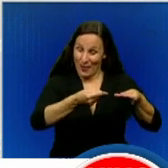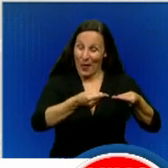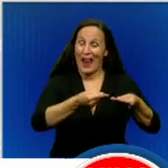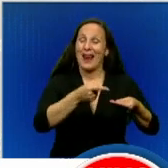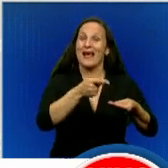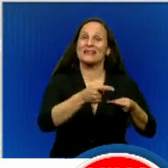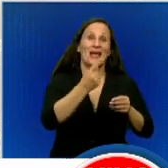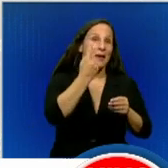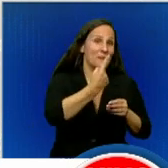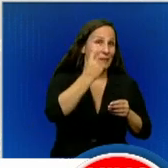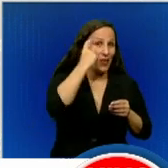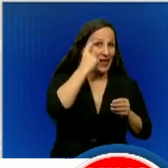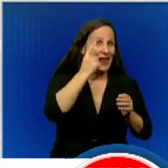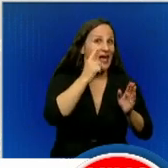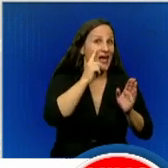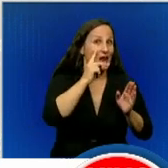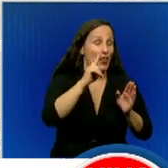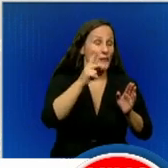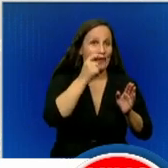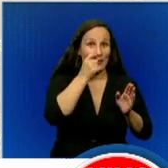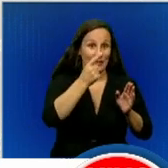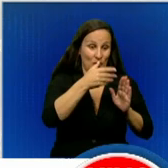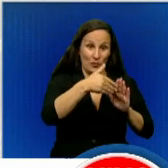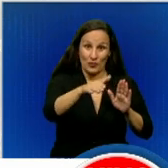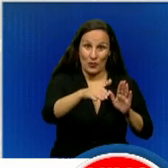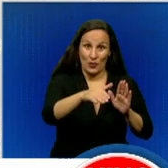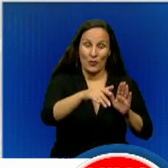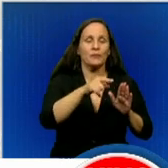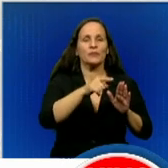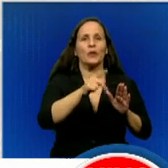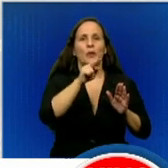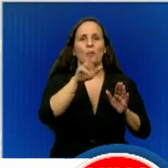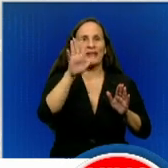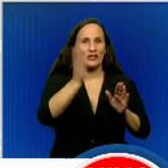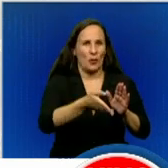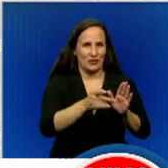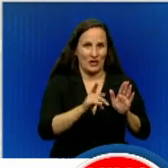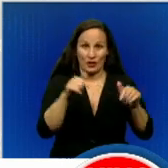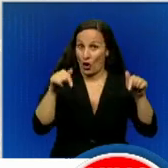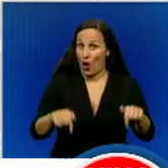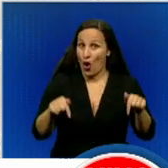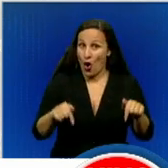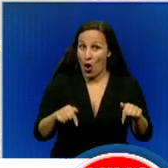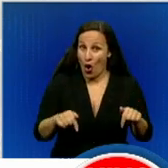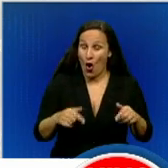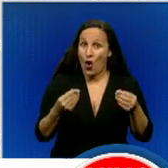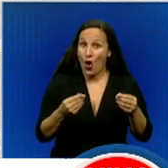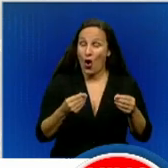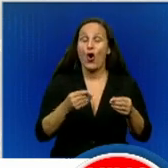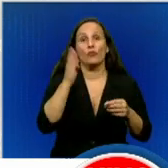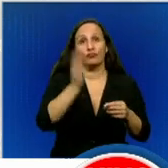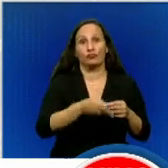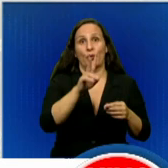primero de enero de 2021 rige la alícuota del 21% el 25% decir hoy rige la alícuota el